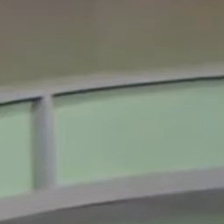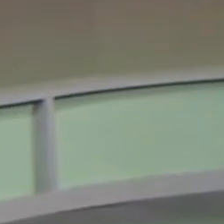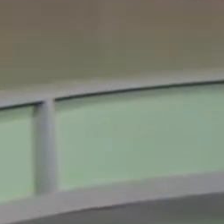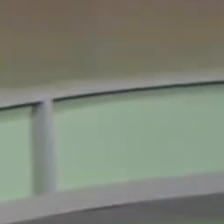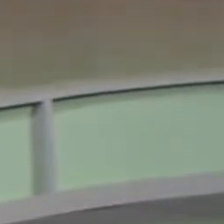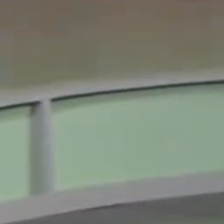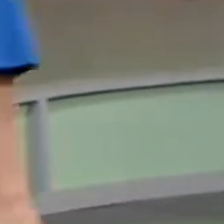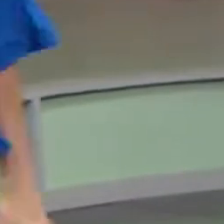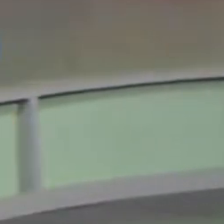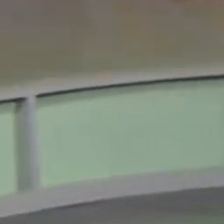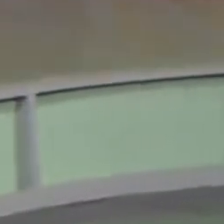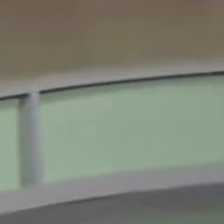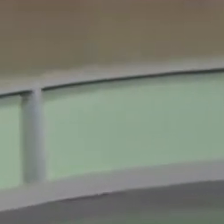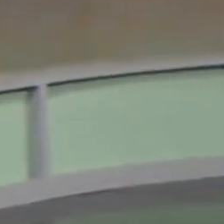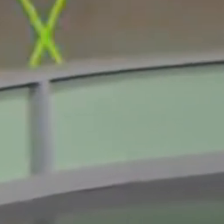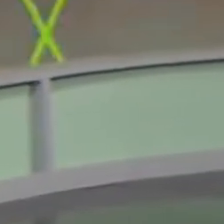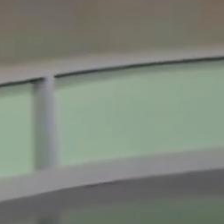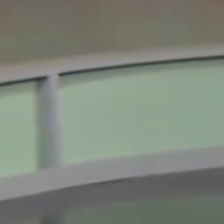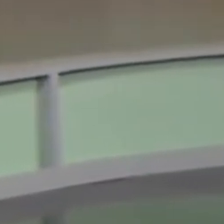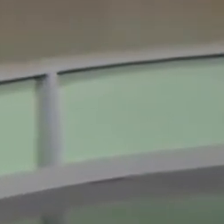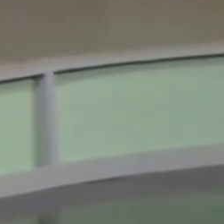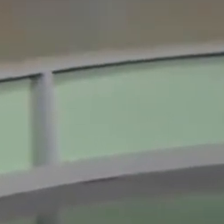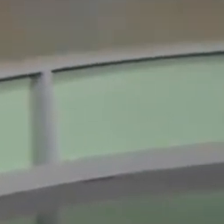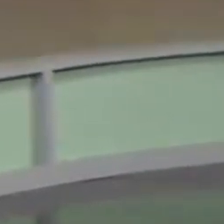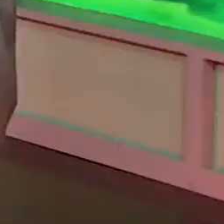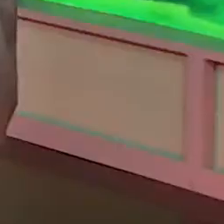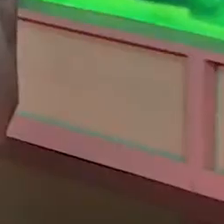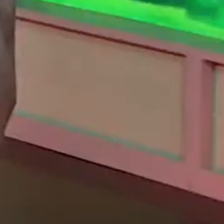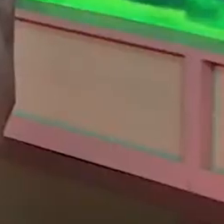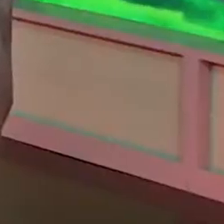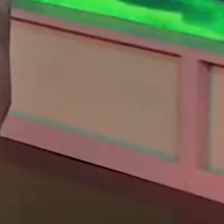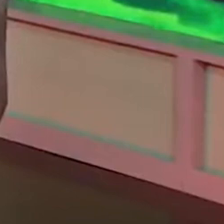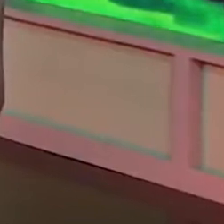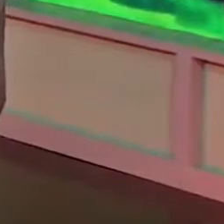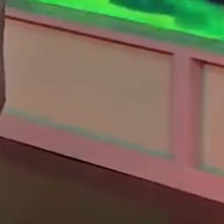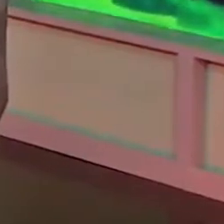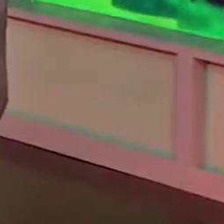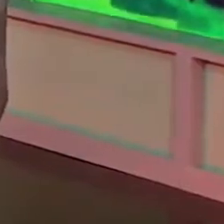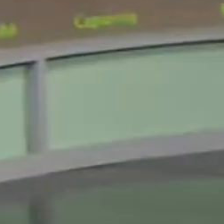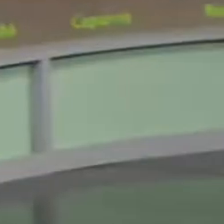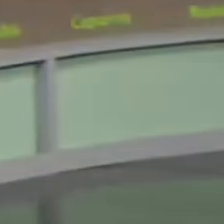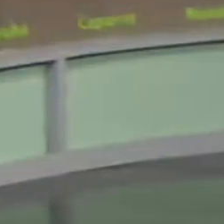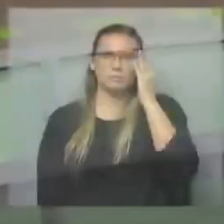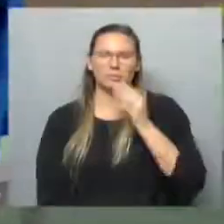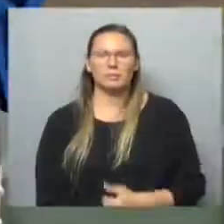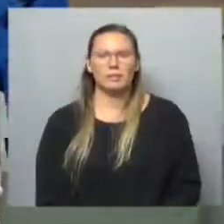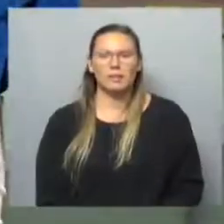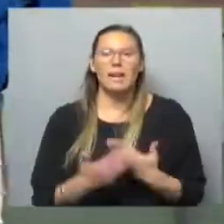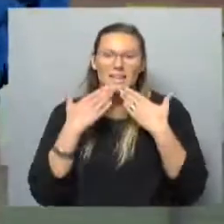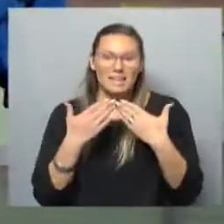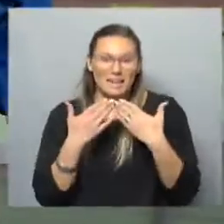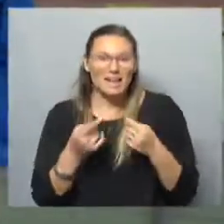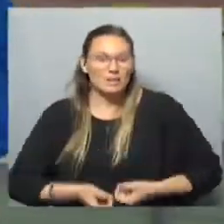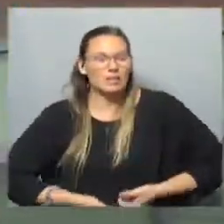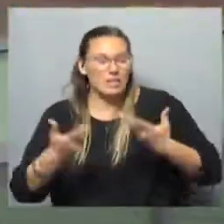Gracias a ustedes, muchas gracias. Siempre te digo que tenemos que tener rosas, claveles, cosas sí, para tirar. Andrés, los artistas, por favor, es una alegría. Algún día lo vamos